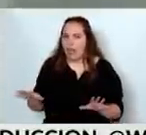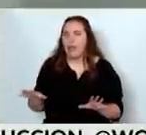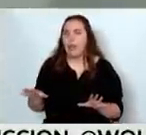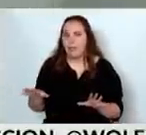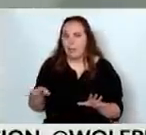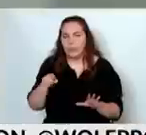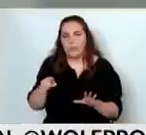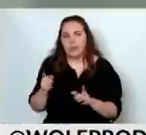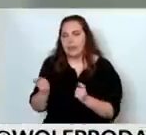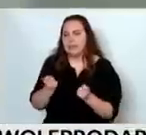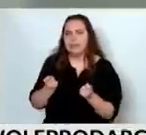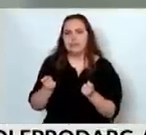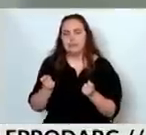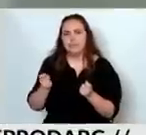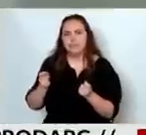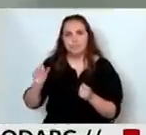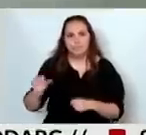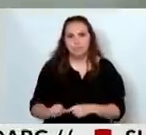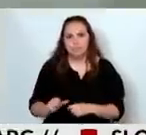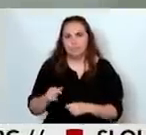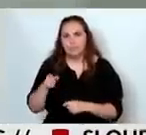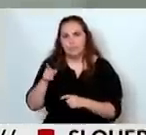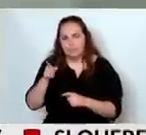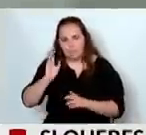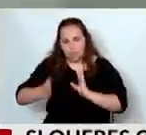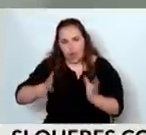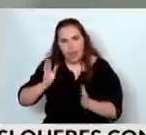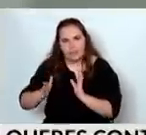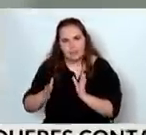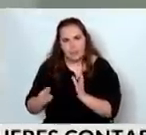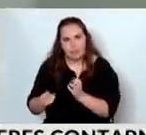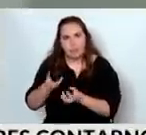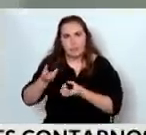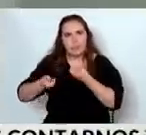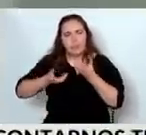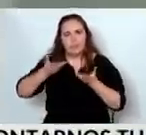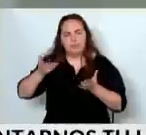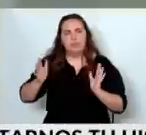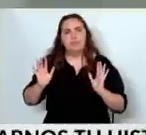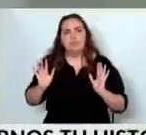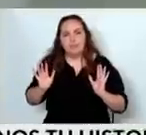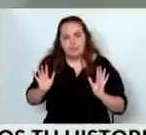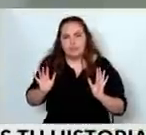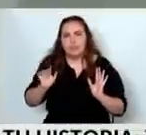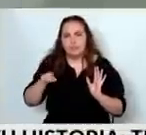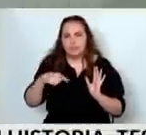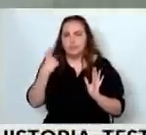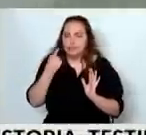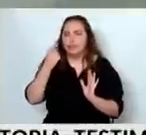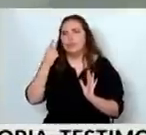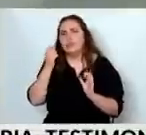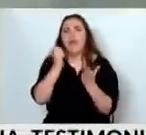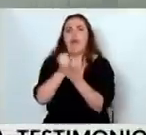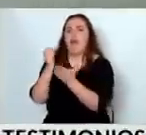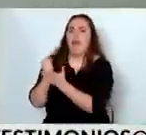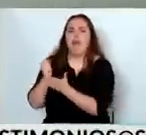y que no puedes manejar y que la violencia entra, ¿no? Entonces uno... Nos cuidamos, sí, no hay que estigmatizar, no, es